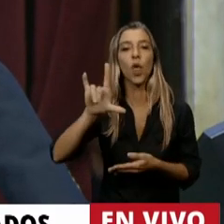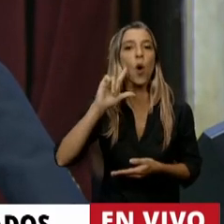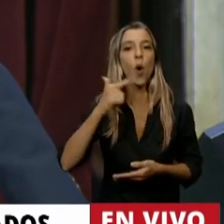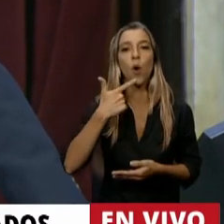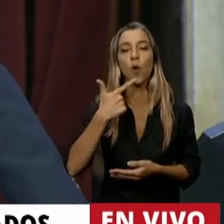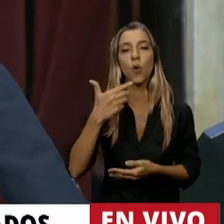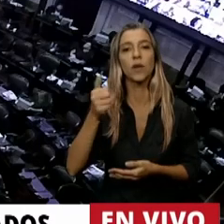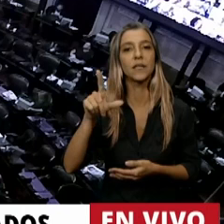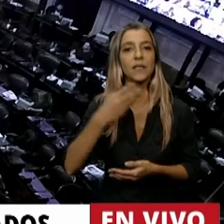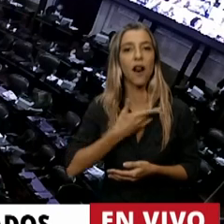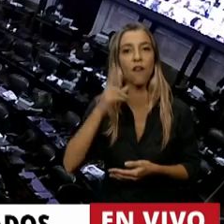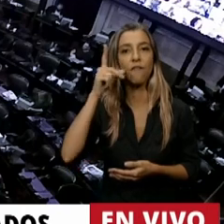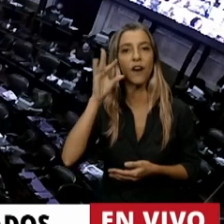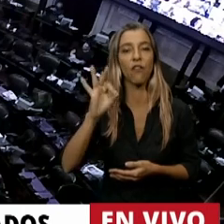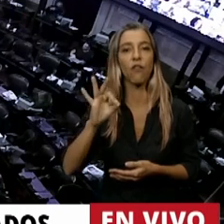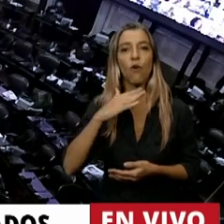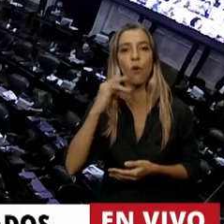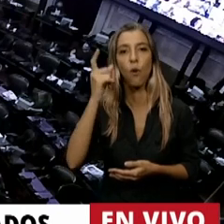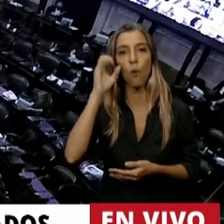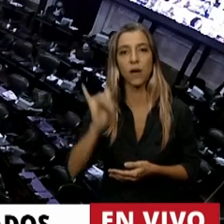Alfredo Juez.